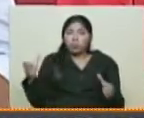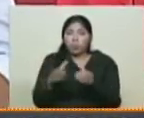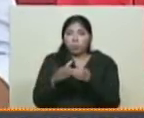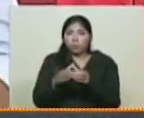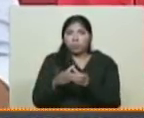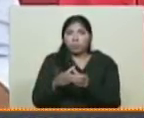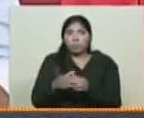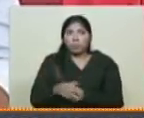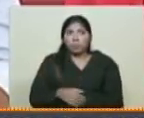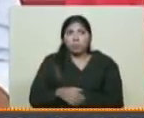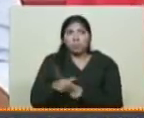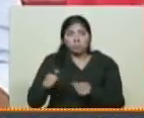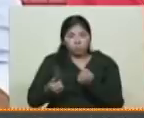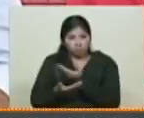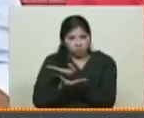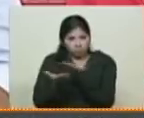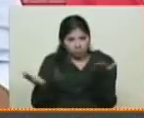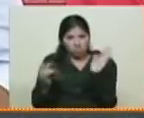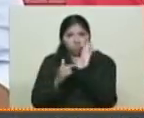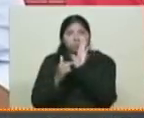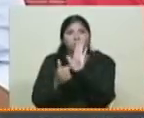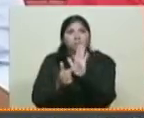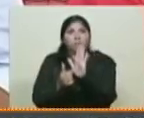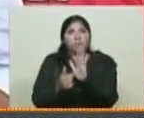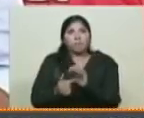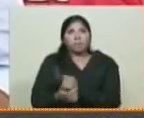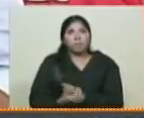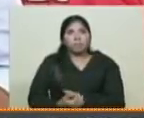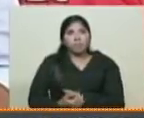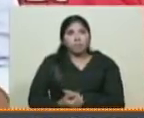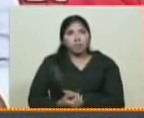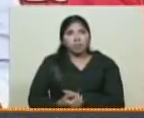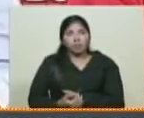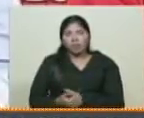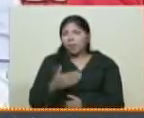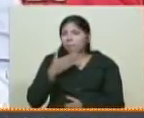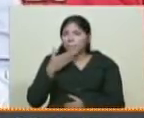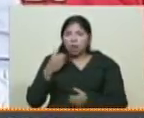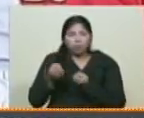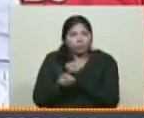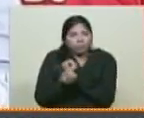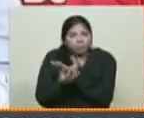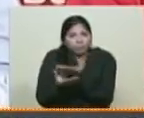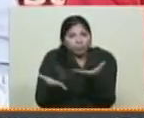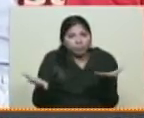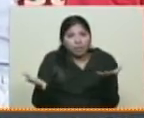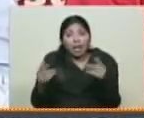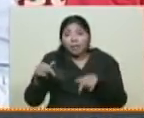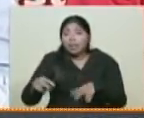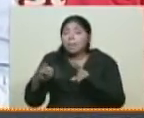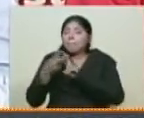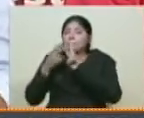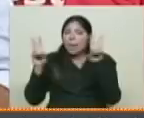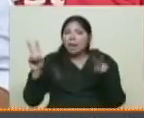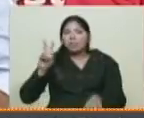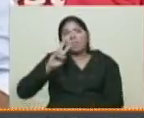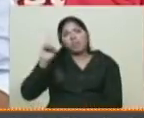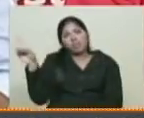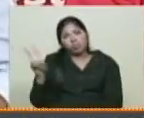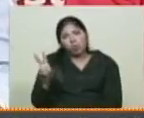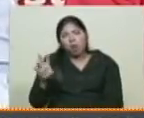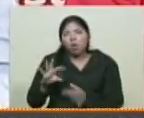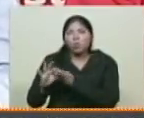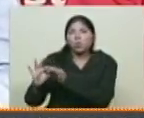al pueblo de Venezuela, desearle lo mejor en este 2018, que reine la paz, que reine la